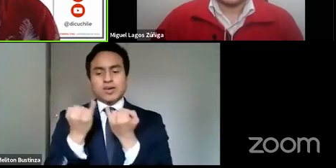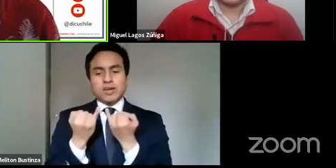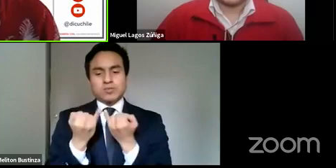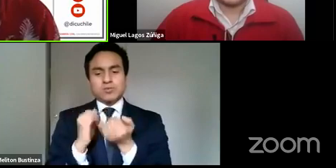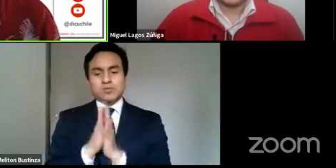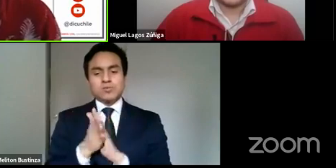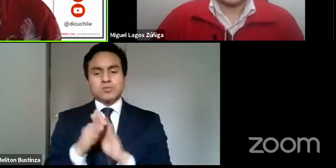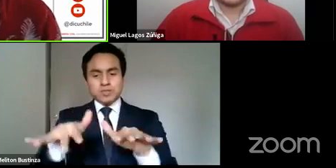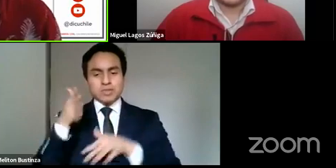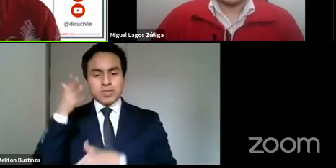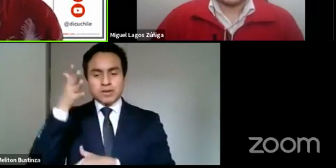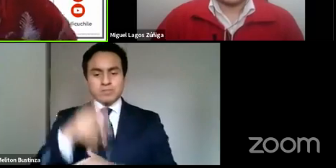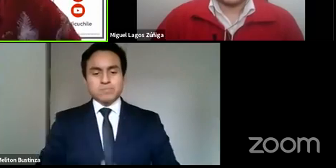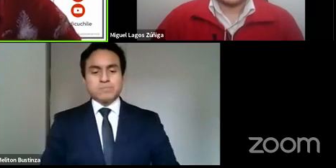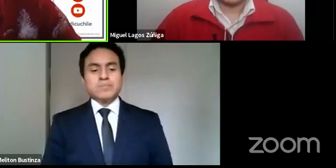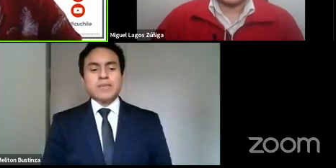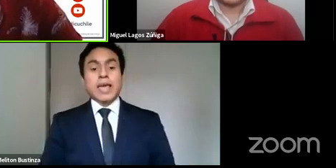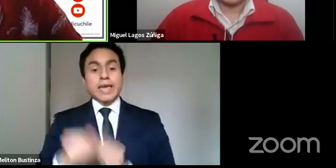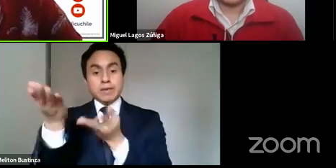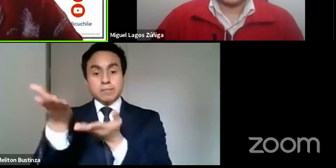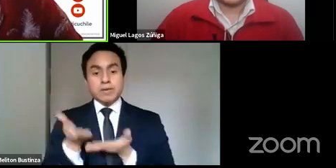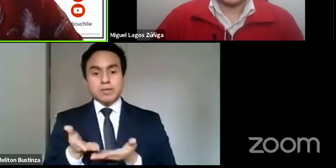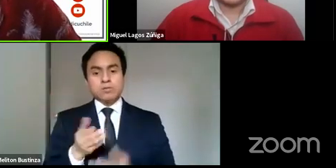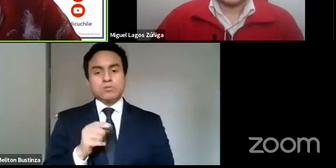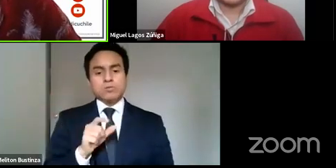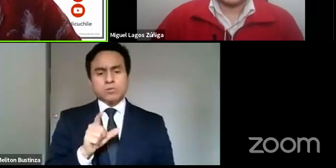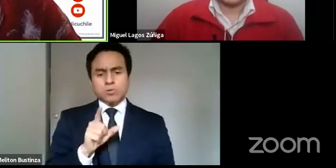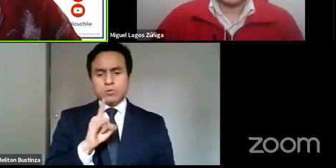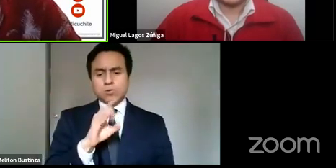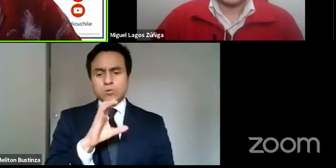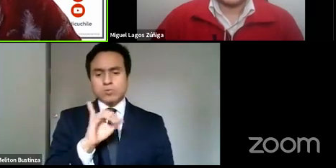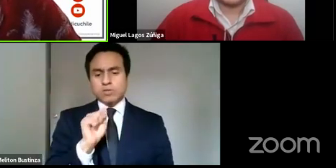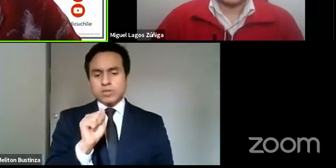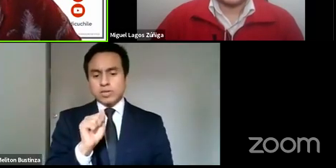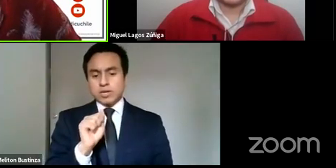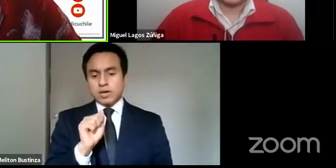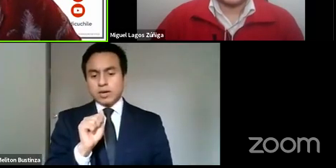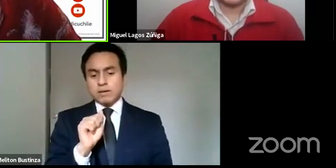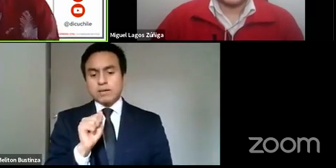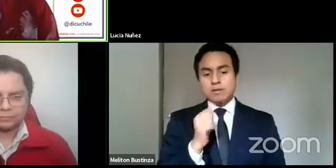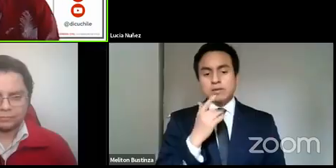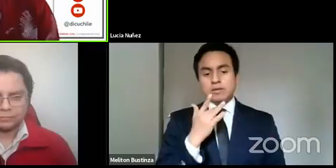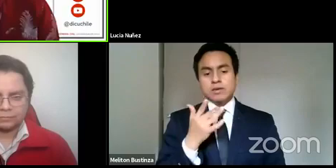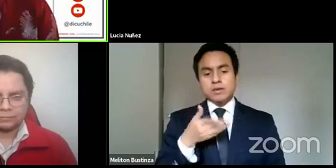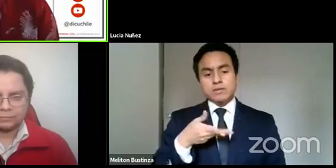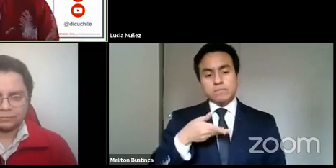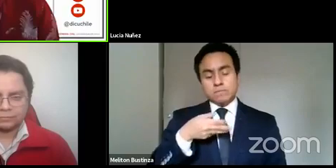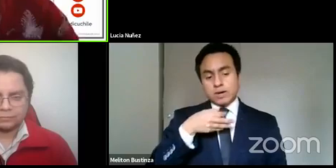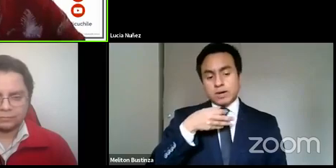nuestros seminarios. Invito a Lucía que va a dar